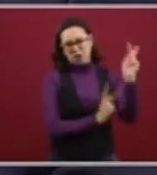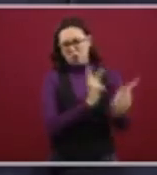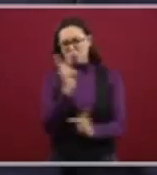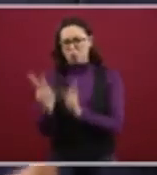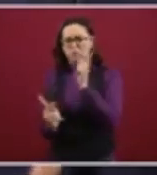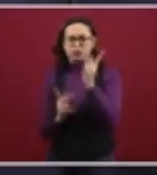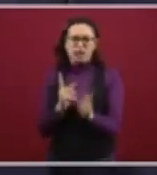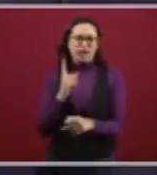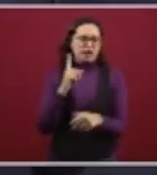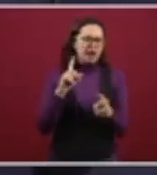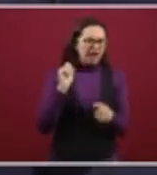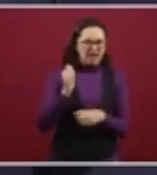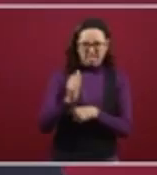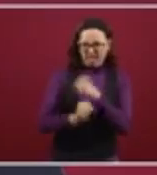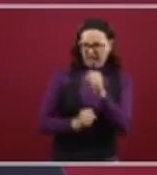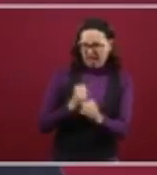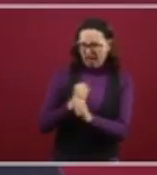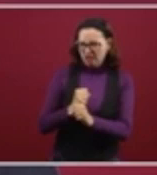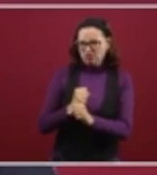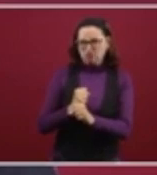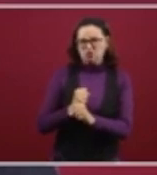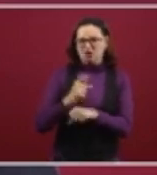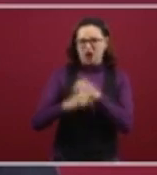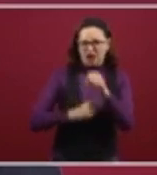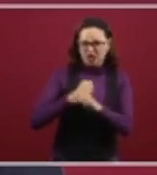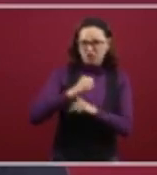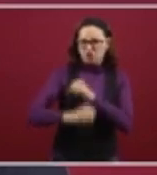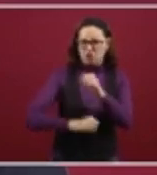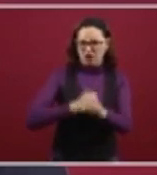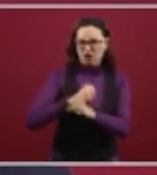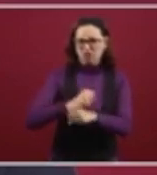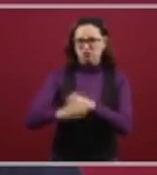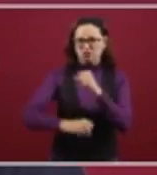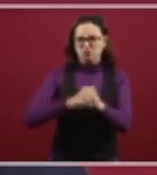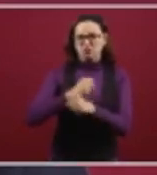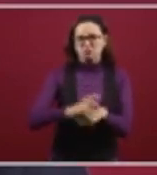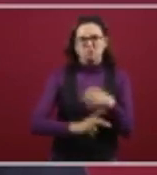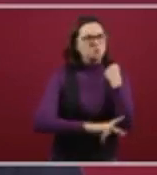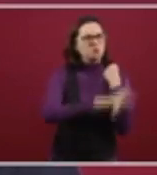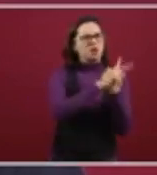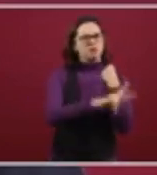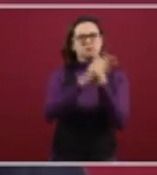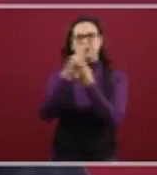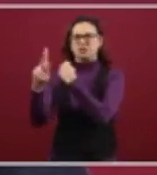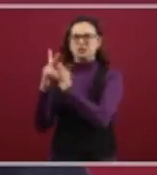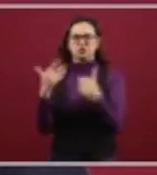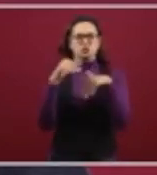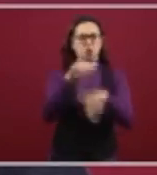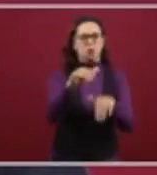creo que cada año, sobre la corrupción en los distintos países del mundo.